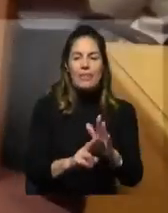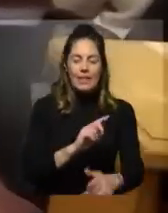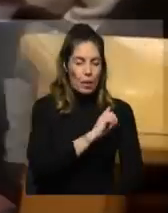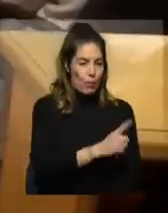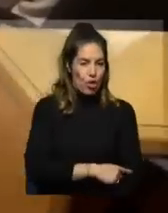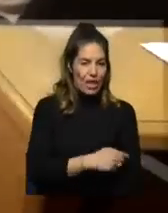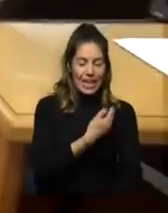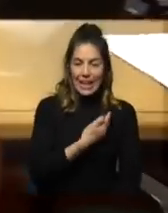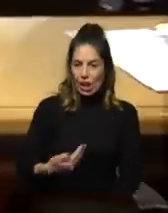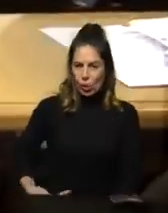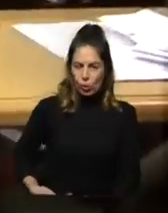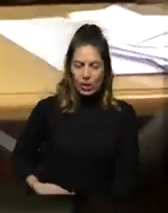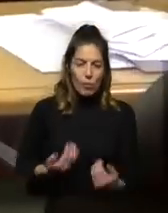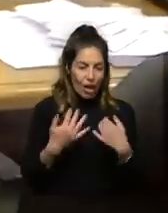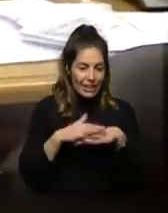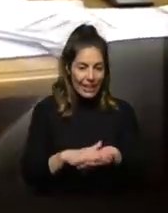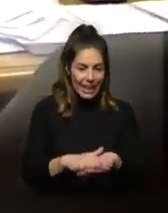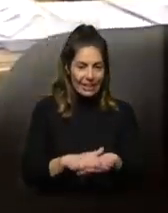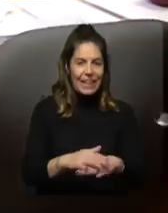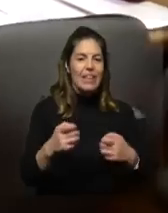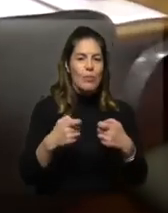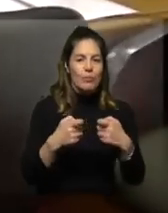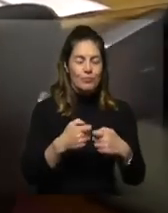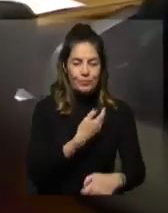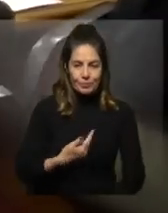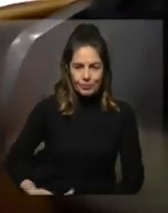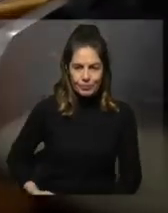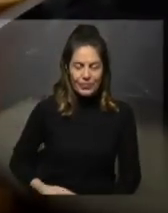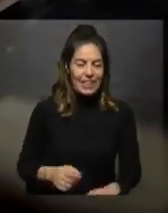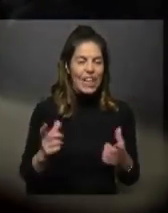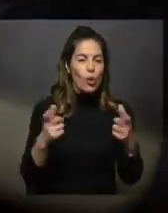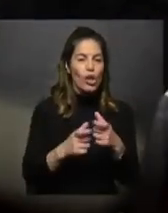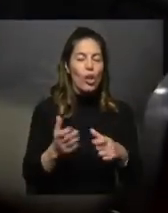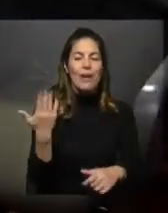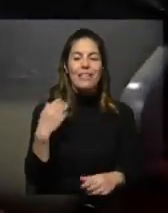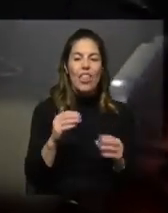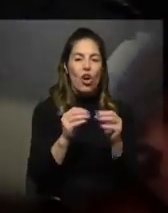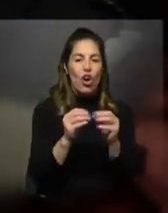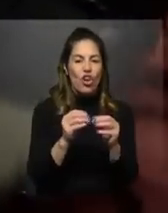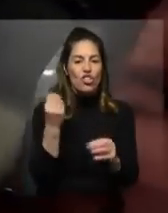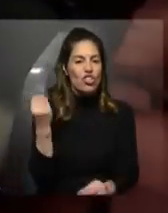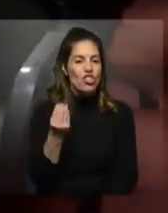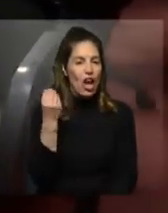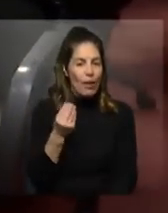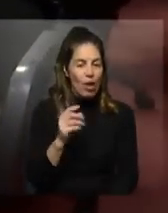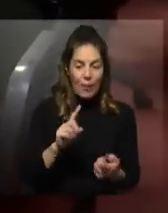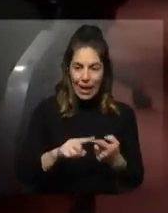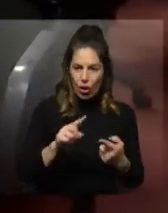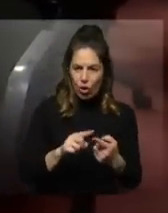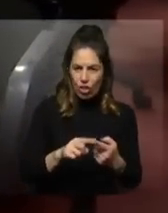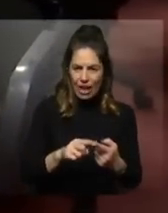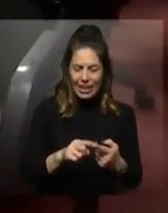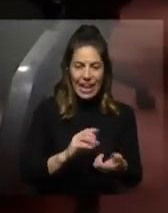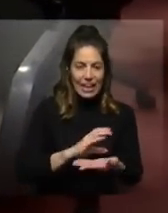poder ejecutivo e integrantes de la bancada multicolor se reunieron el pasado sábado para acordar cambios en las reasignaciones dispuestas al proyecto de rendición de cuentas